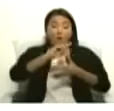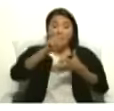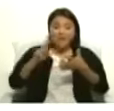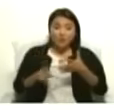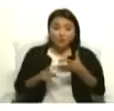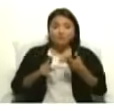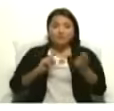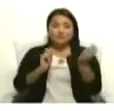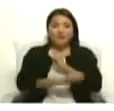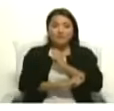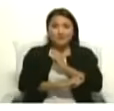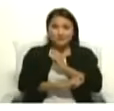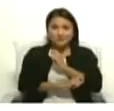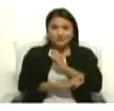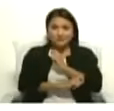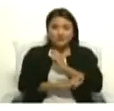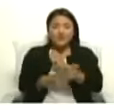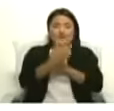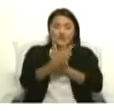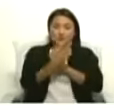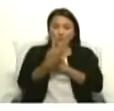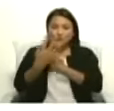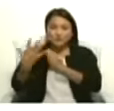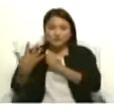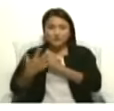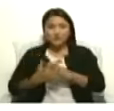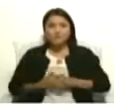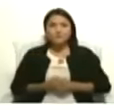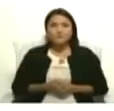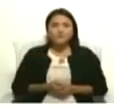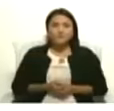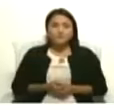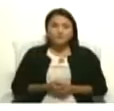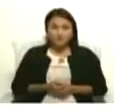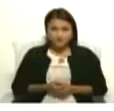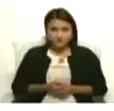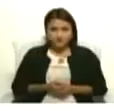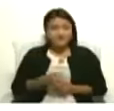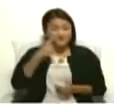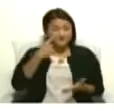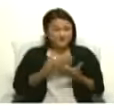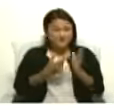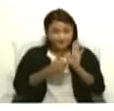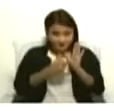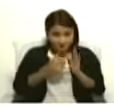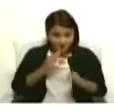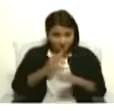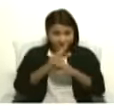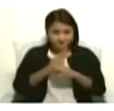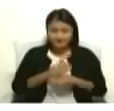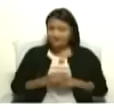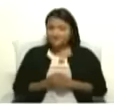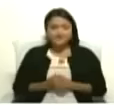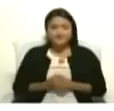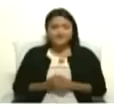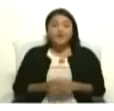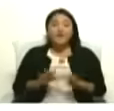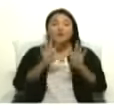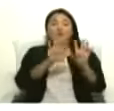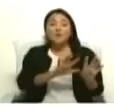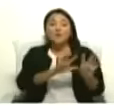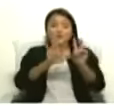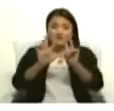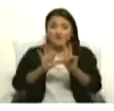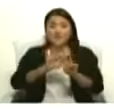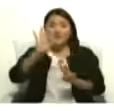preguntas tres 4 y 5 Miren el frenazo 97